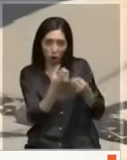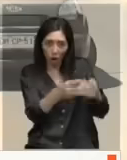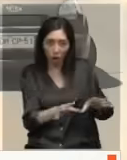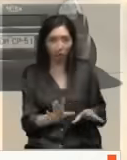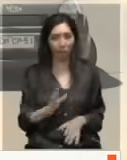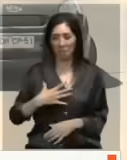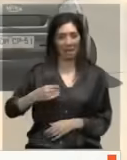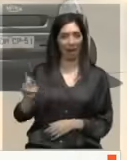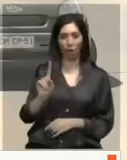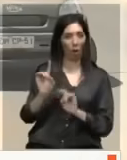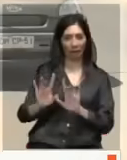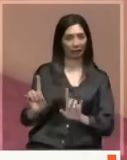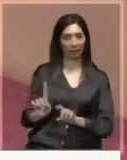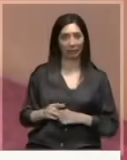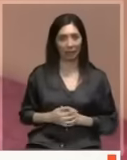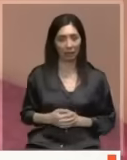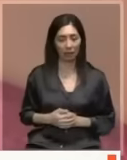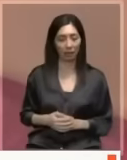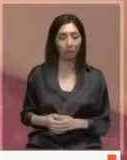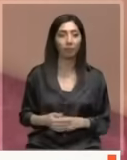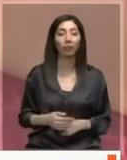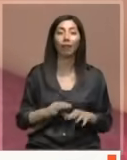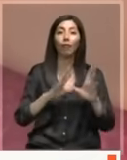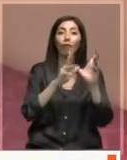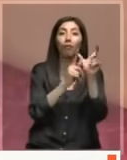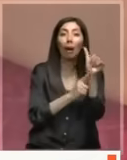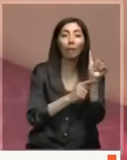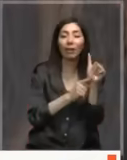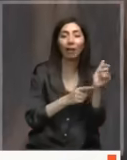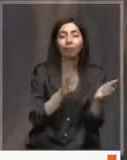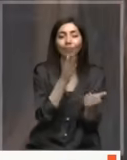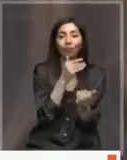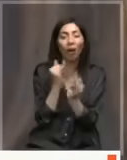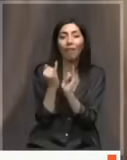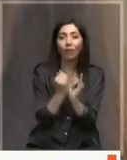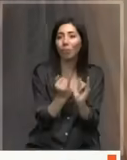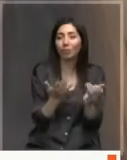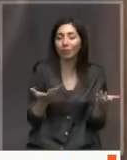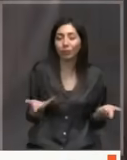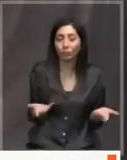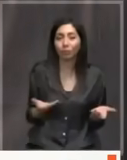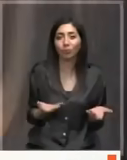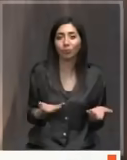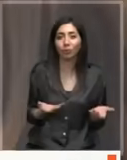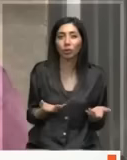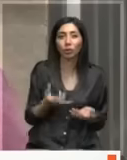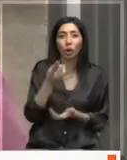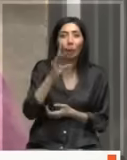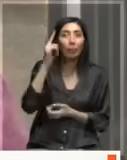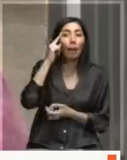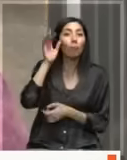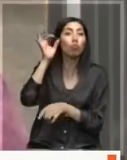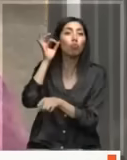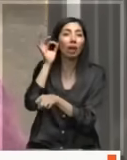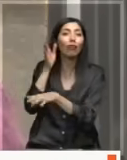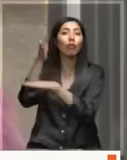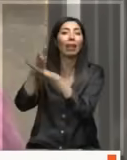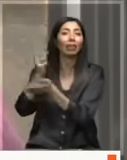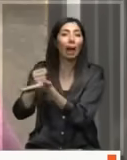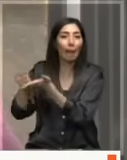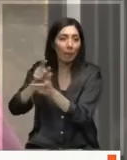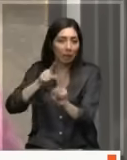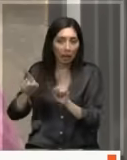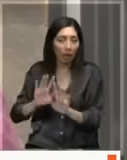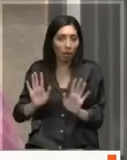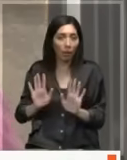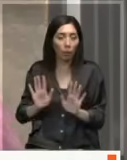así. En este caso, la familia no tiene mayor información, solo saben que haría un trámite. Esto es un dolor que